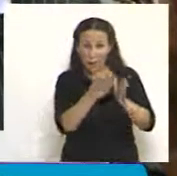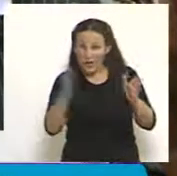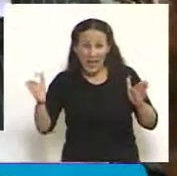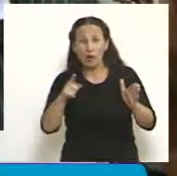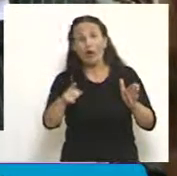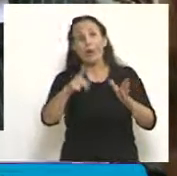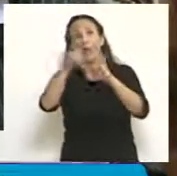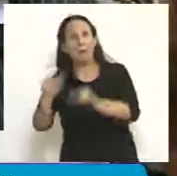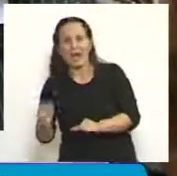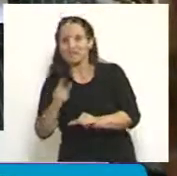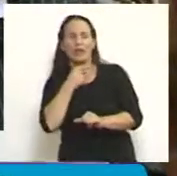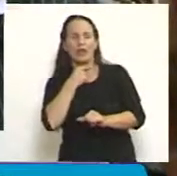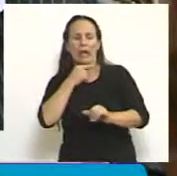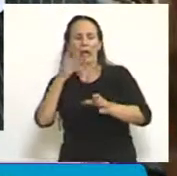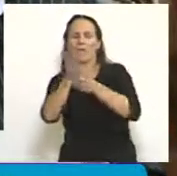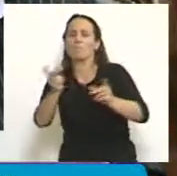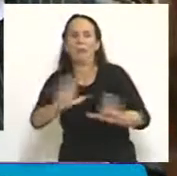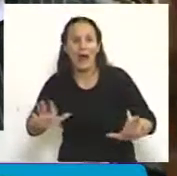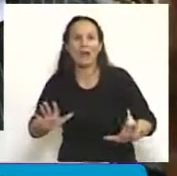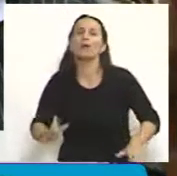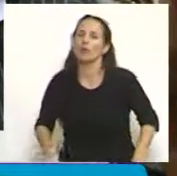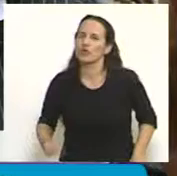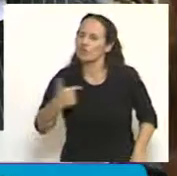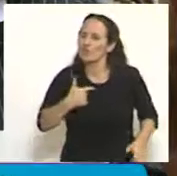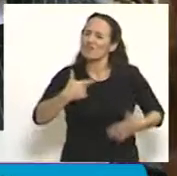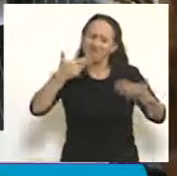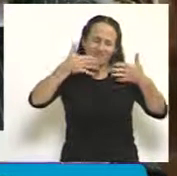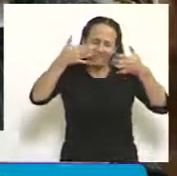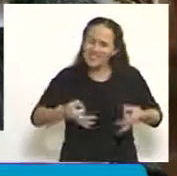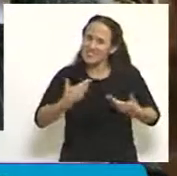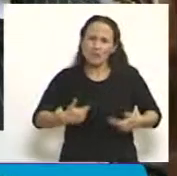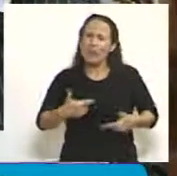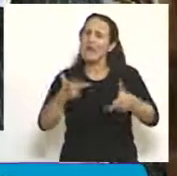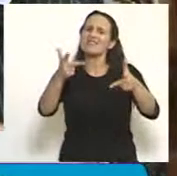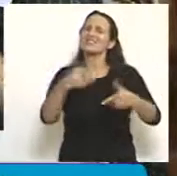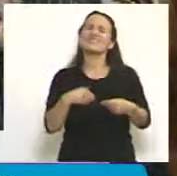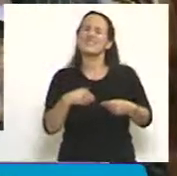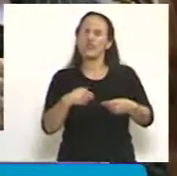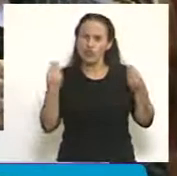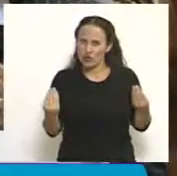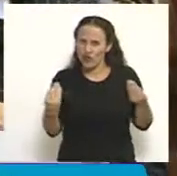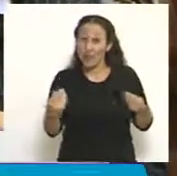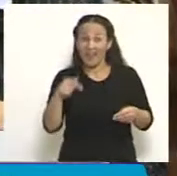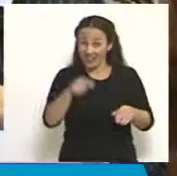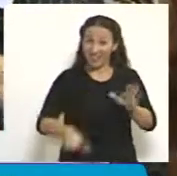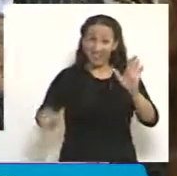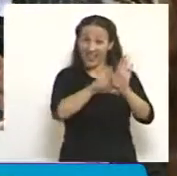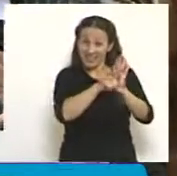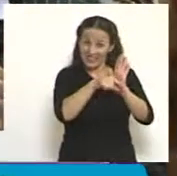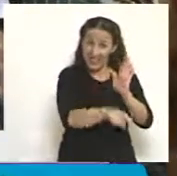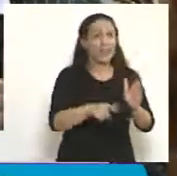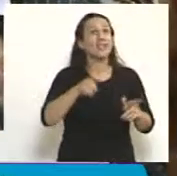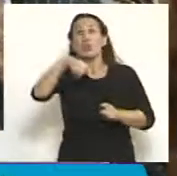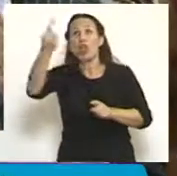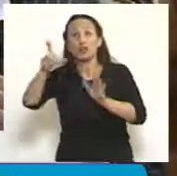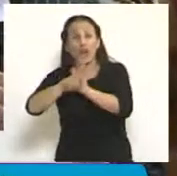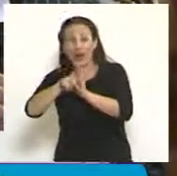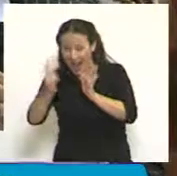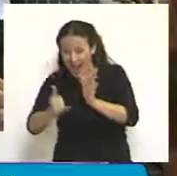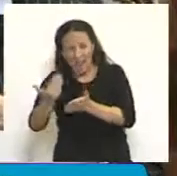consenso de los fiscales generales, que son previamente citados y que pueden ellos